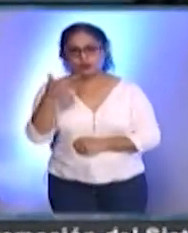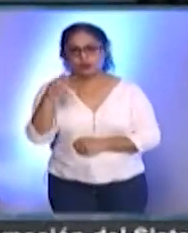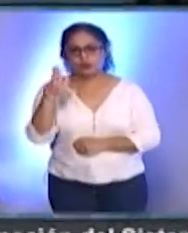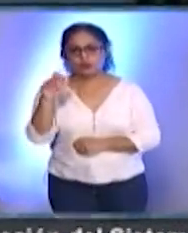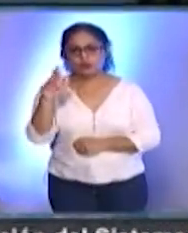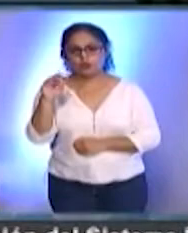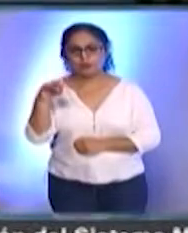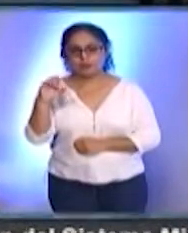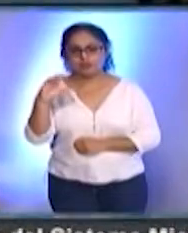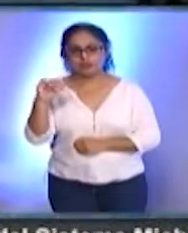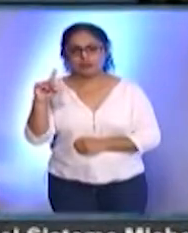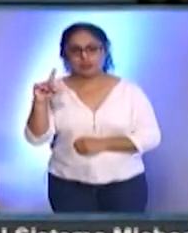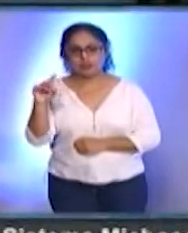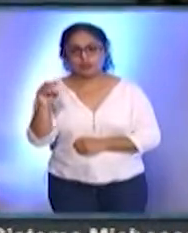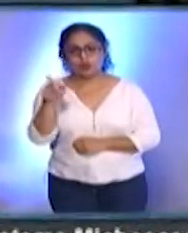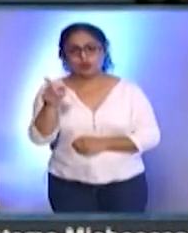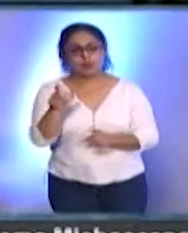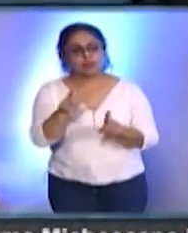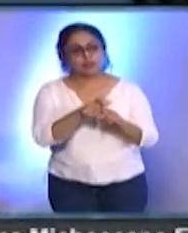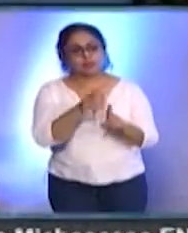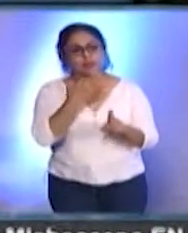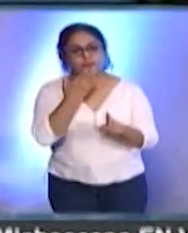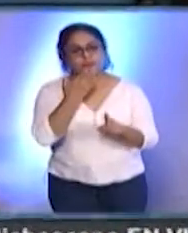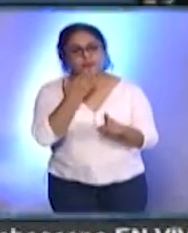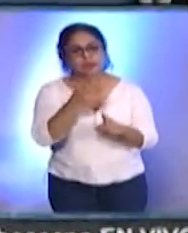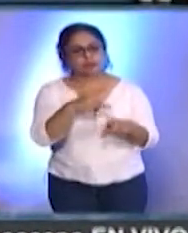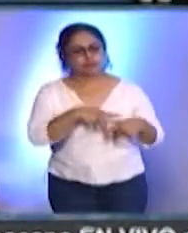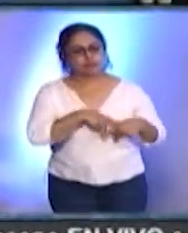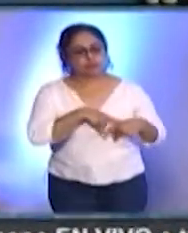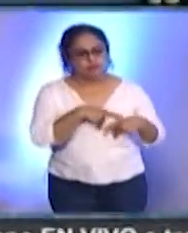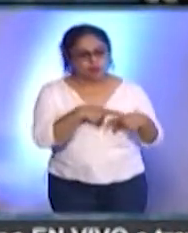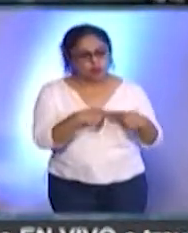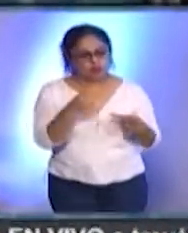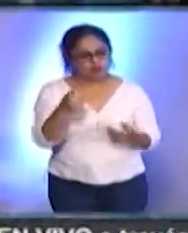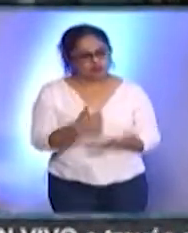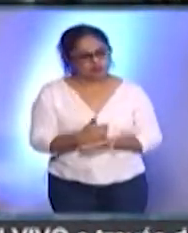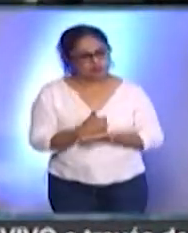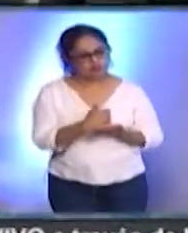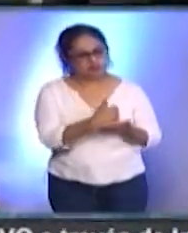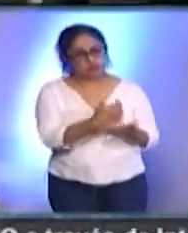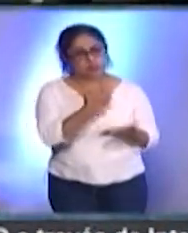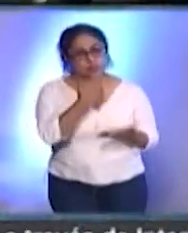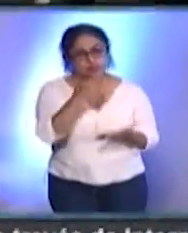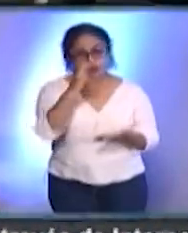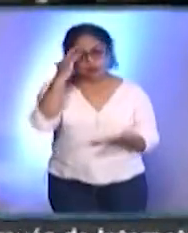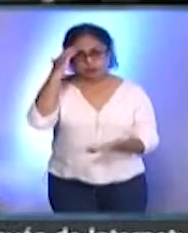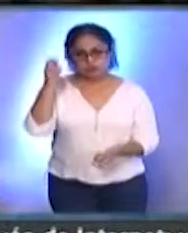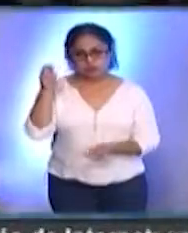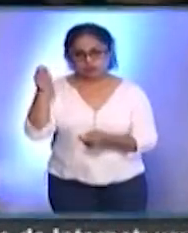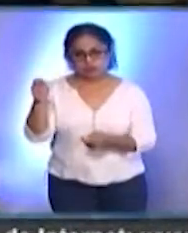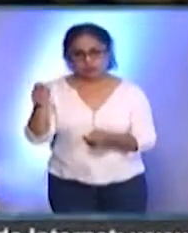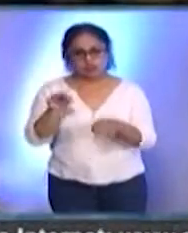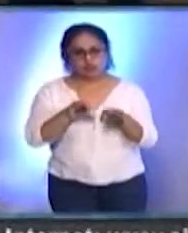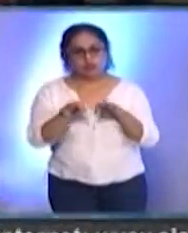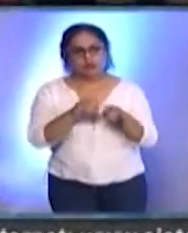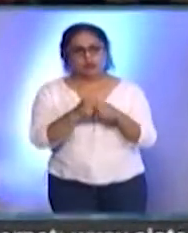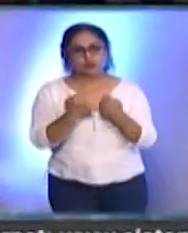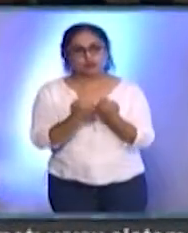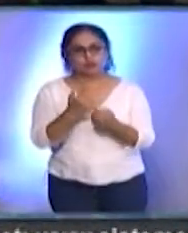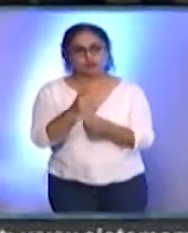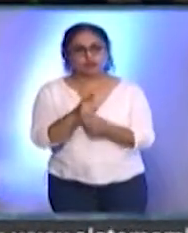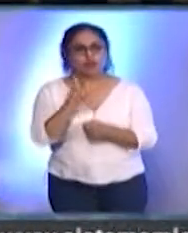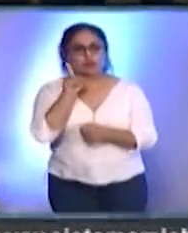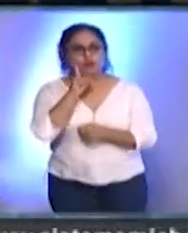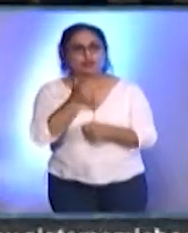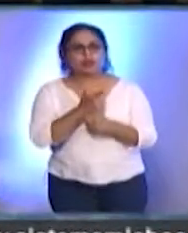la distinción por la defensa jurídica de los sectores más vulnerables de la sociedad. En labor social, se reconoció el trabajo de